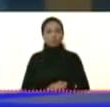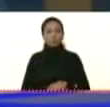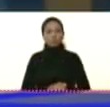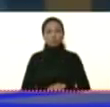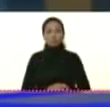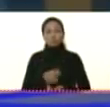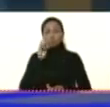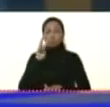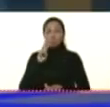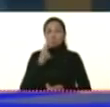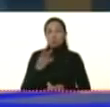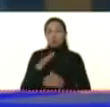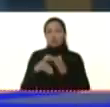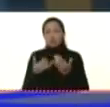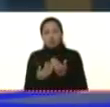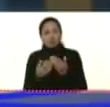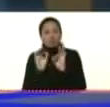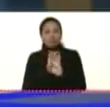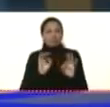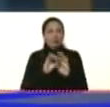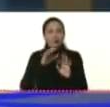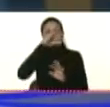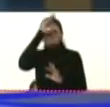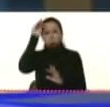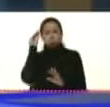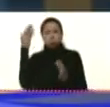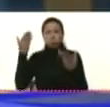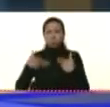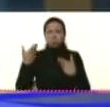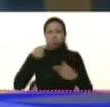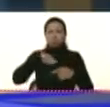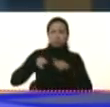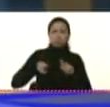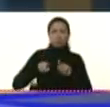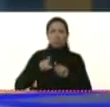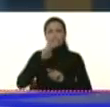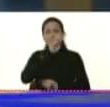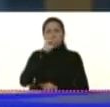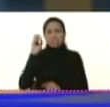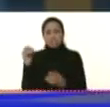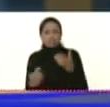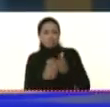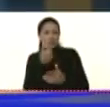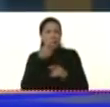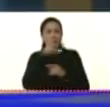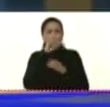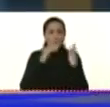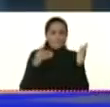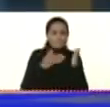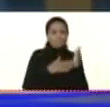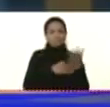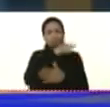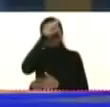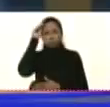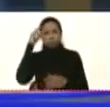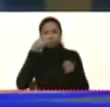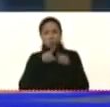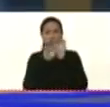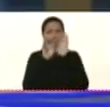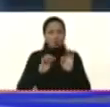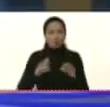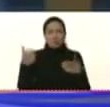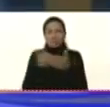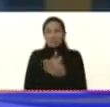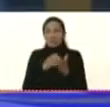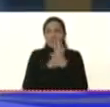vendrá ni un Donald Trump, ni 100 Donald Trump, ni 1000 Donald Trump a quitarle